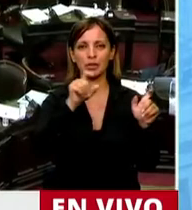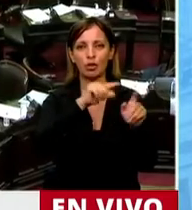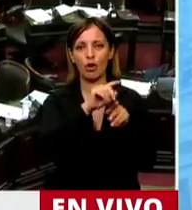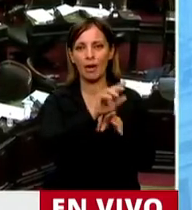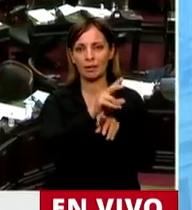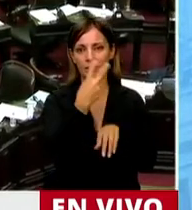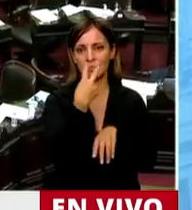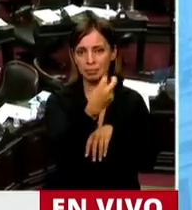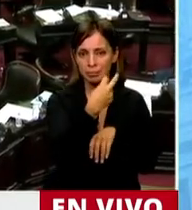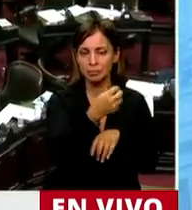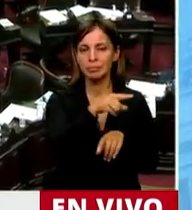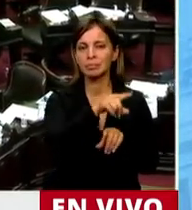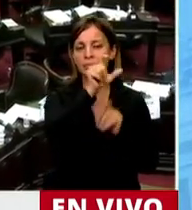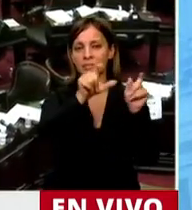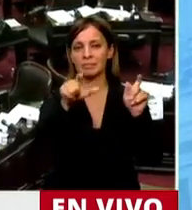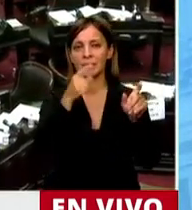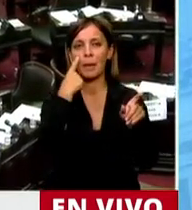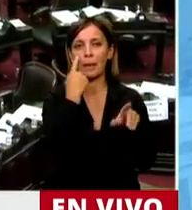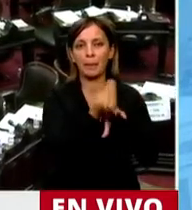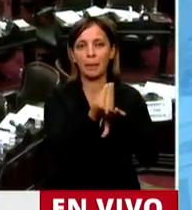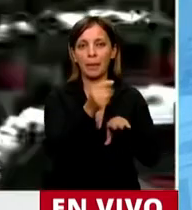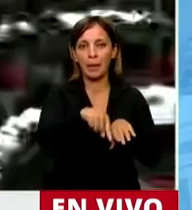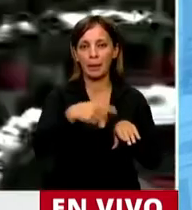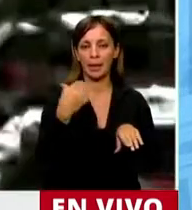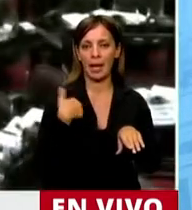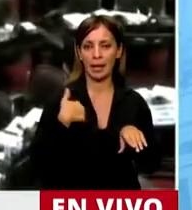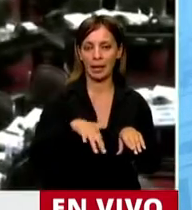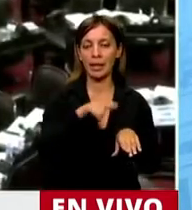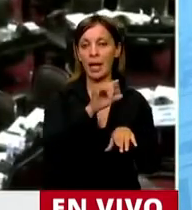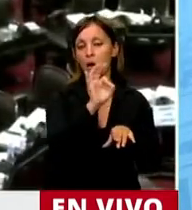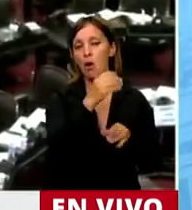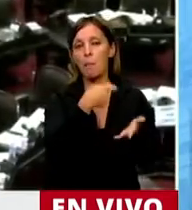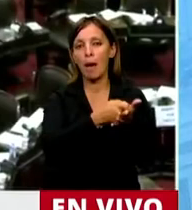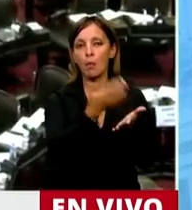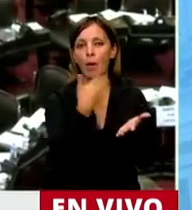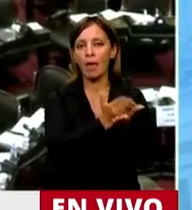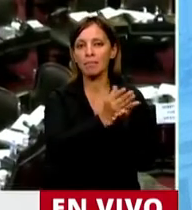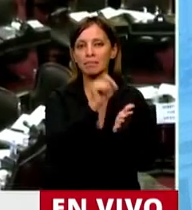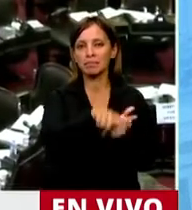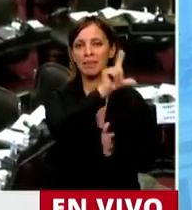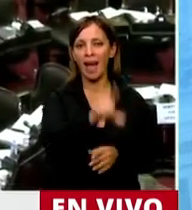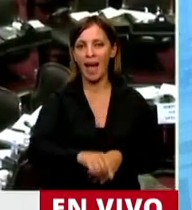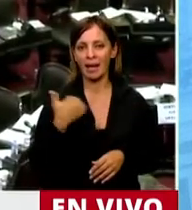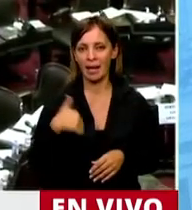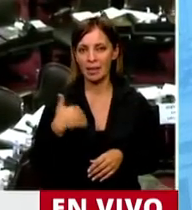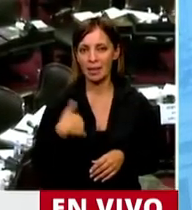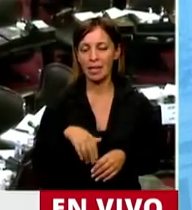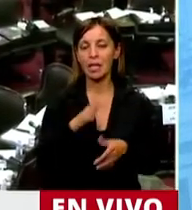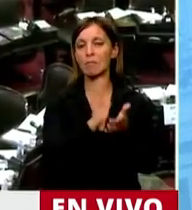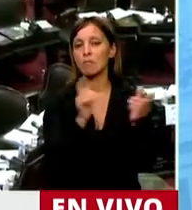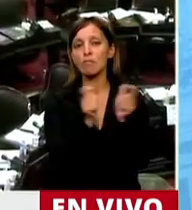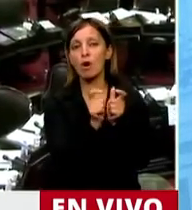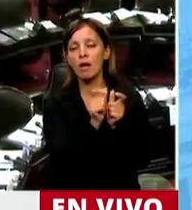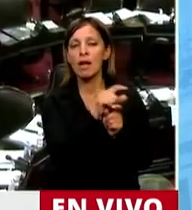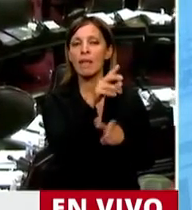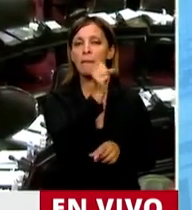viven en la Argentina, o que el pago se puede exigir en la Argentina, que se puede ser en moneda nacional o en